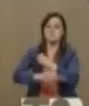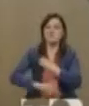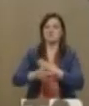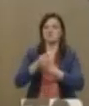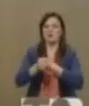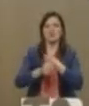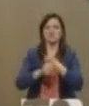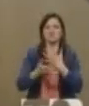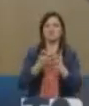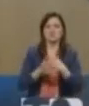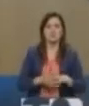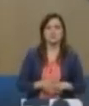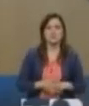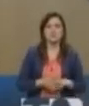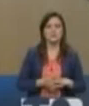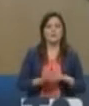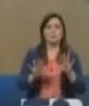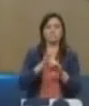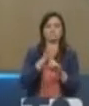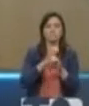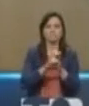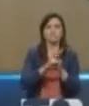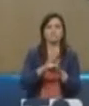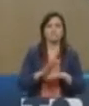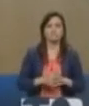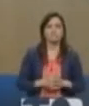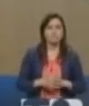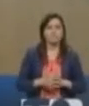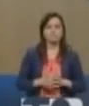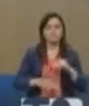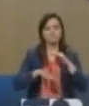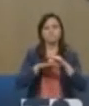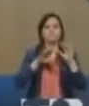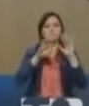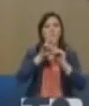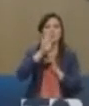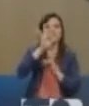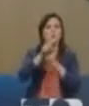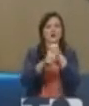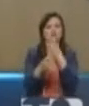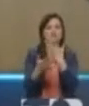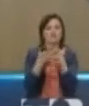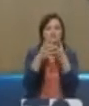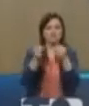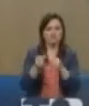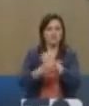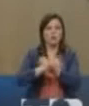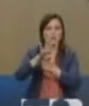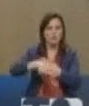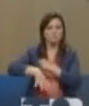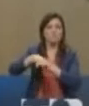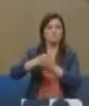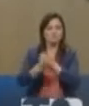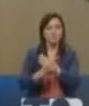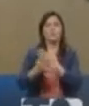Código Integral Penal nos establece penas que llegan a los 29 años, 4 meses